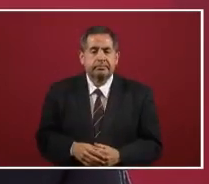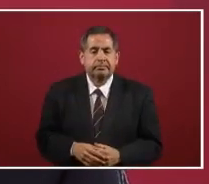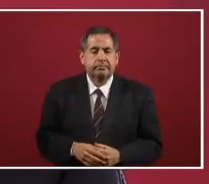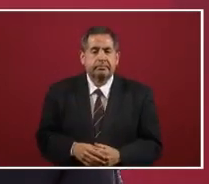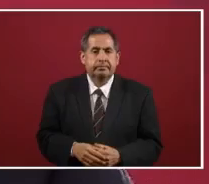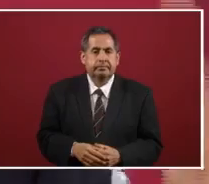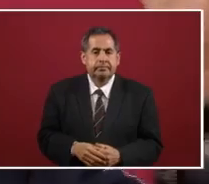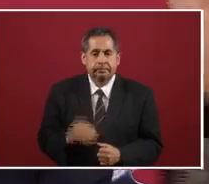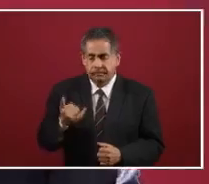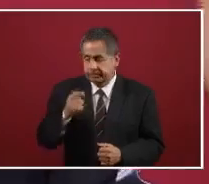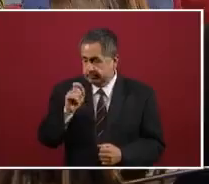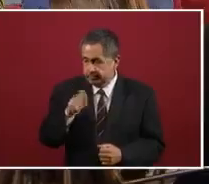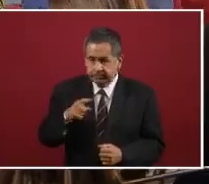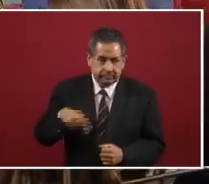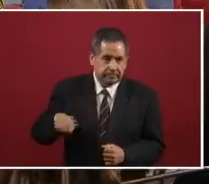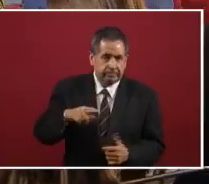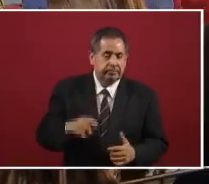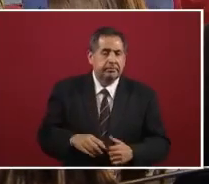y que